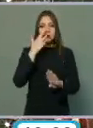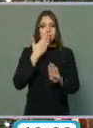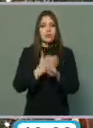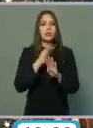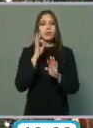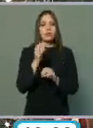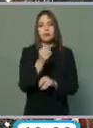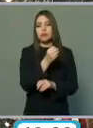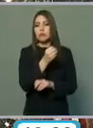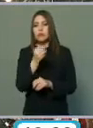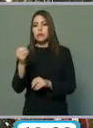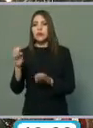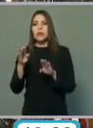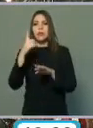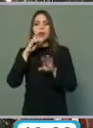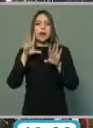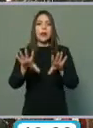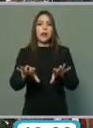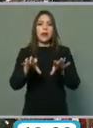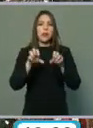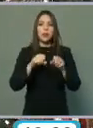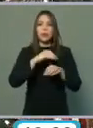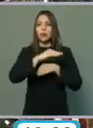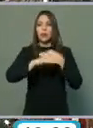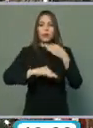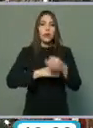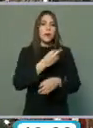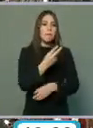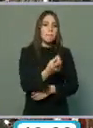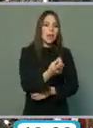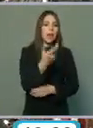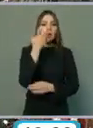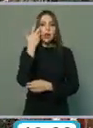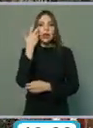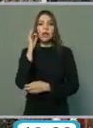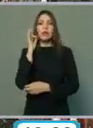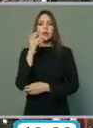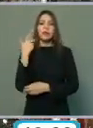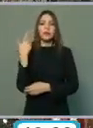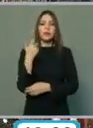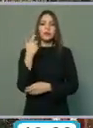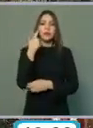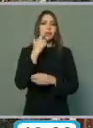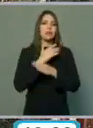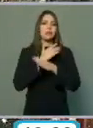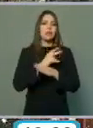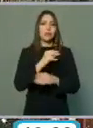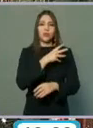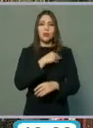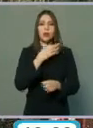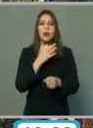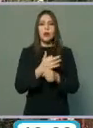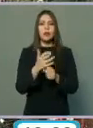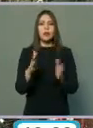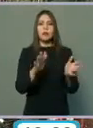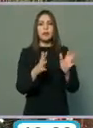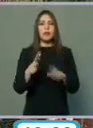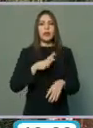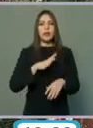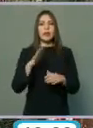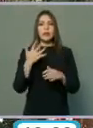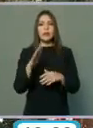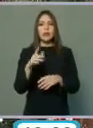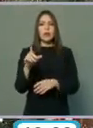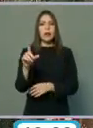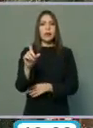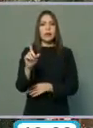capricho. Todos nuestros perros y gatos esterilizados, vacunados. Y ¿Cuántos tienen aproximadamente ahorita? nosotros tenemos una población